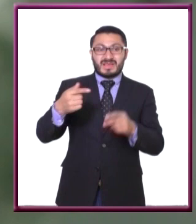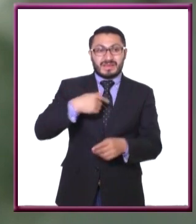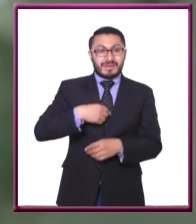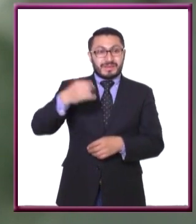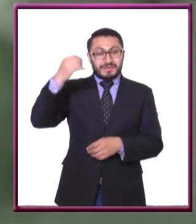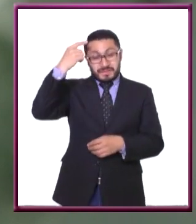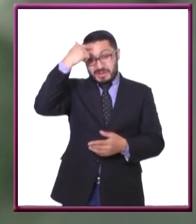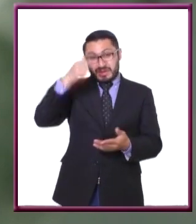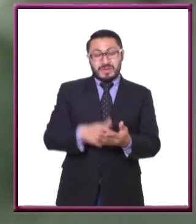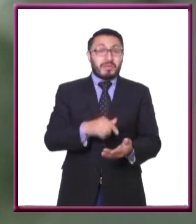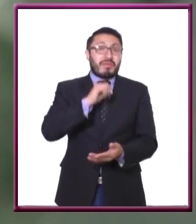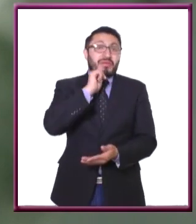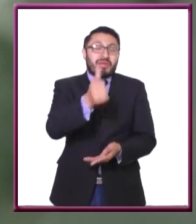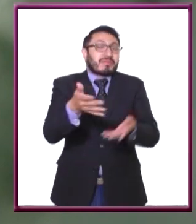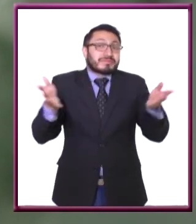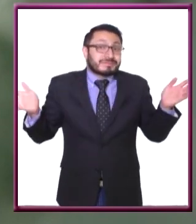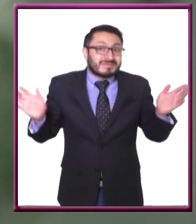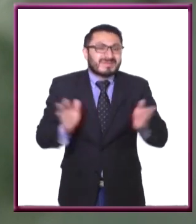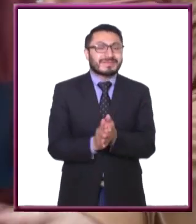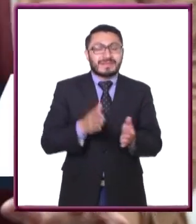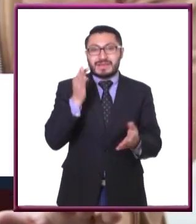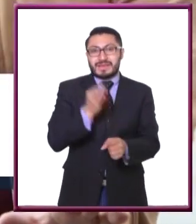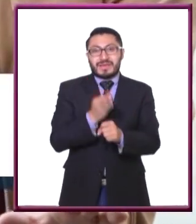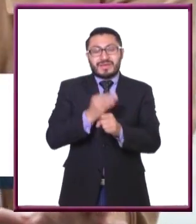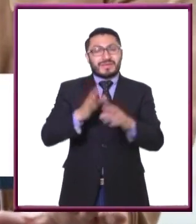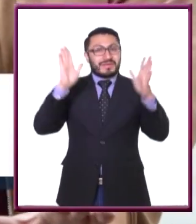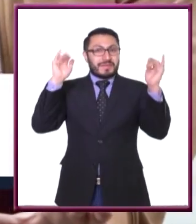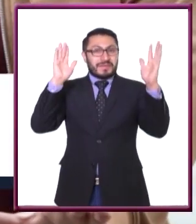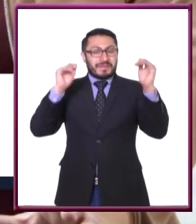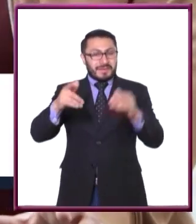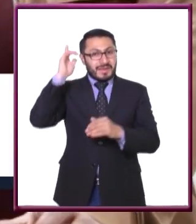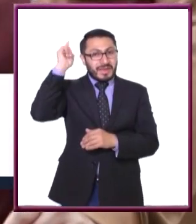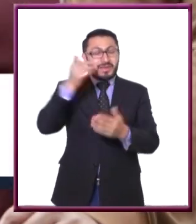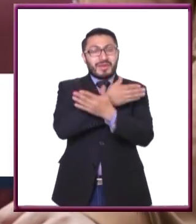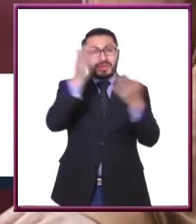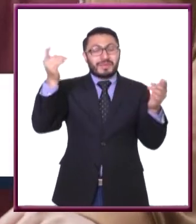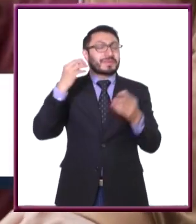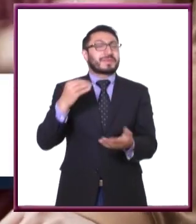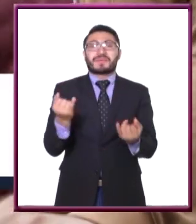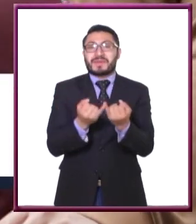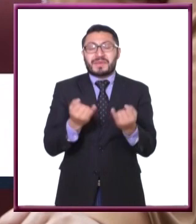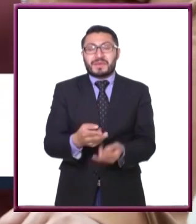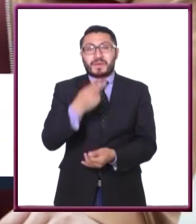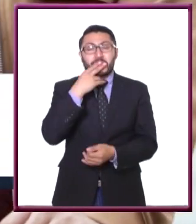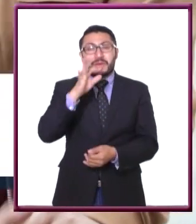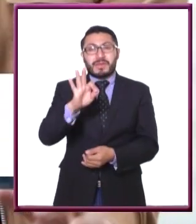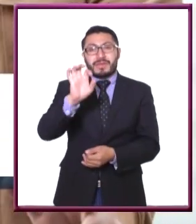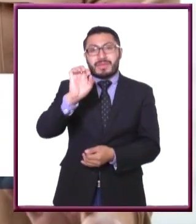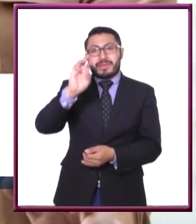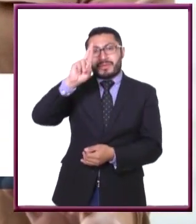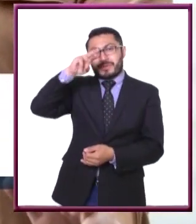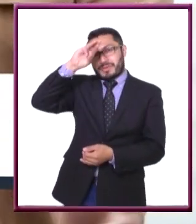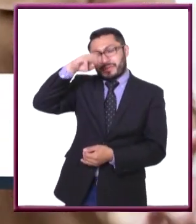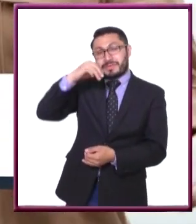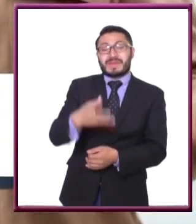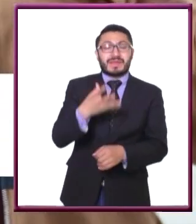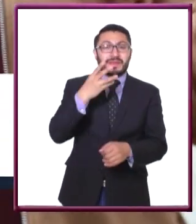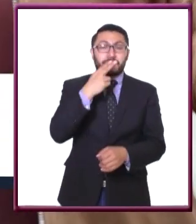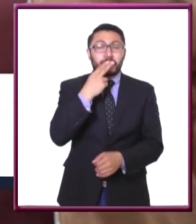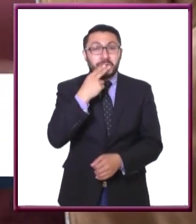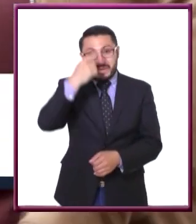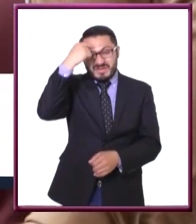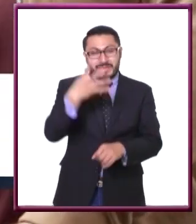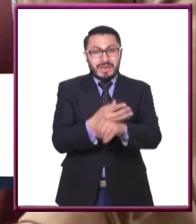Ok, supongo que de nada. Por ahora ya nos despedimos. Espero que a ustedes también les sirva el método de Fermi para